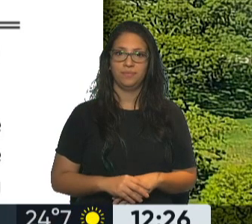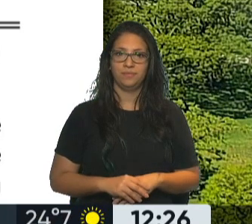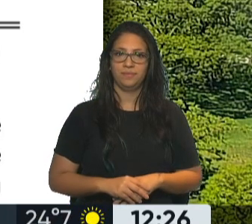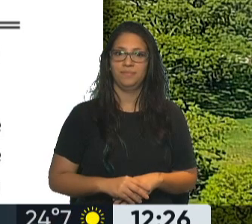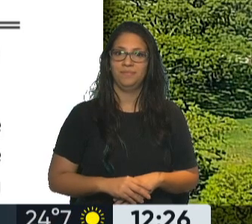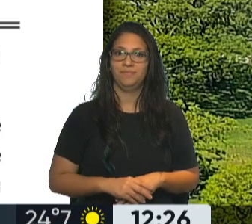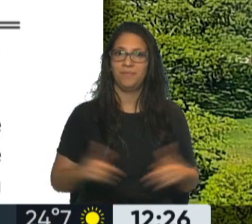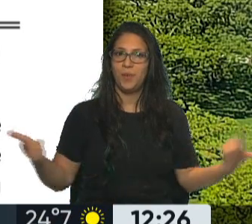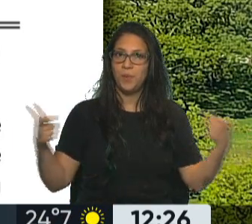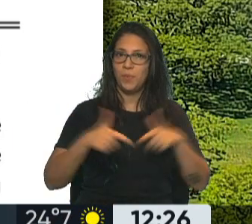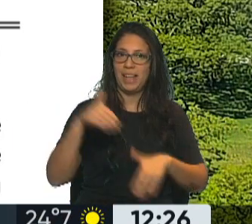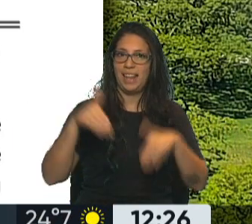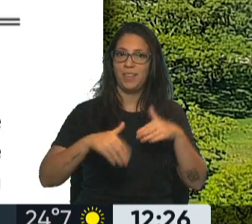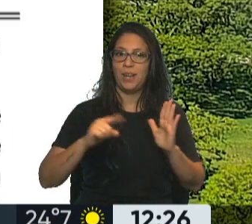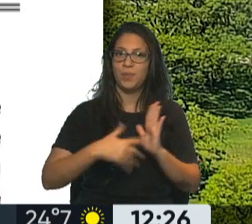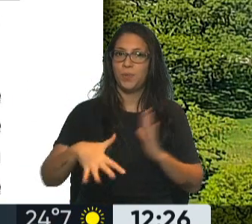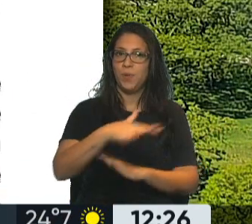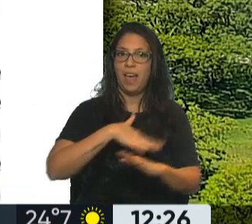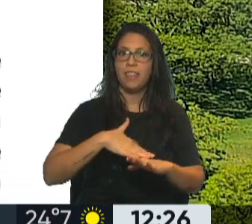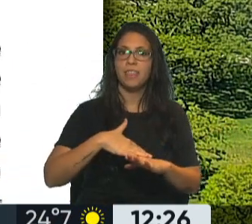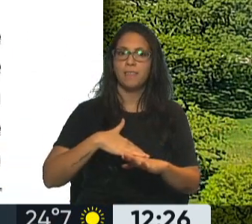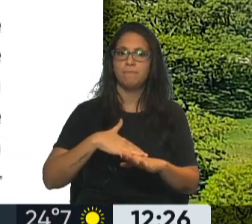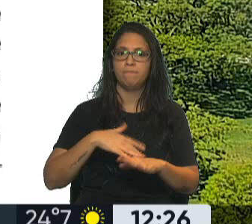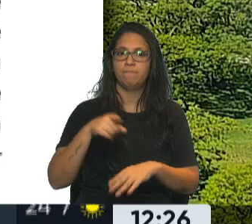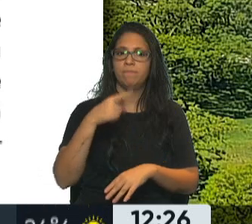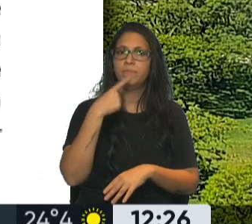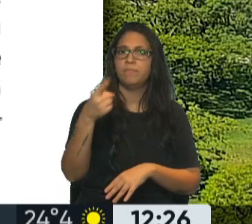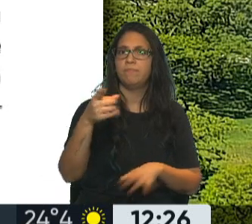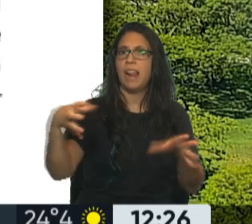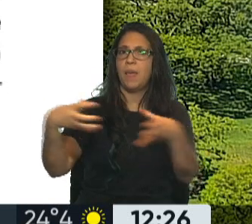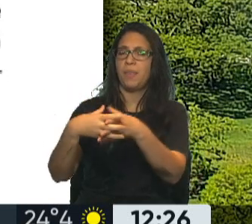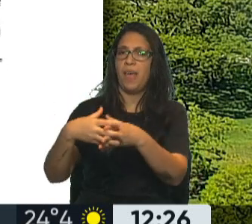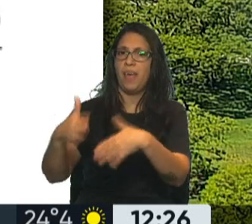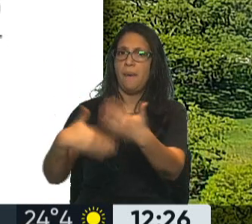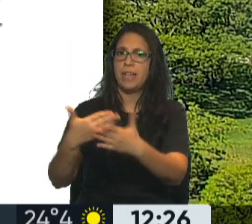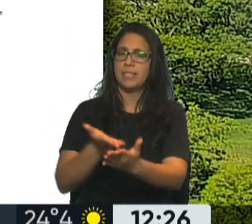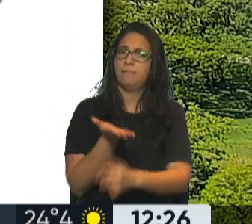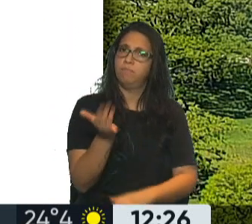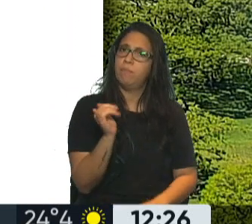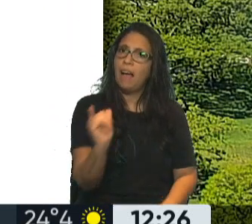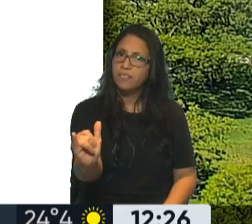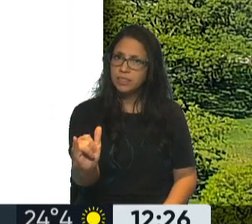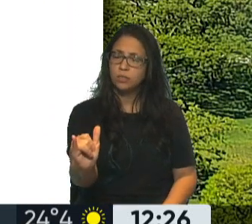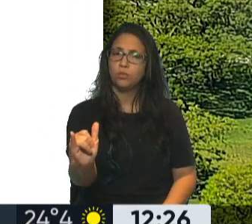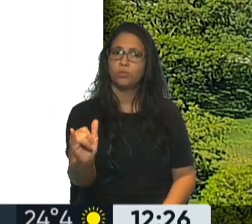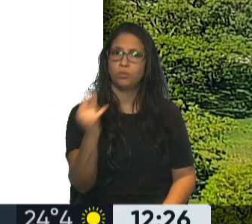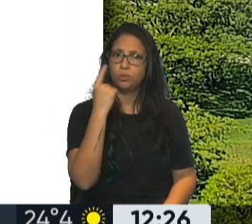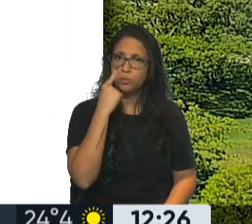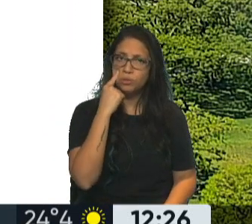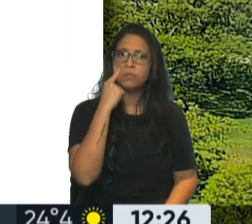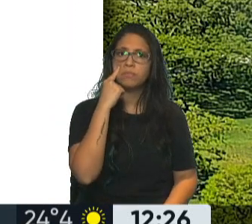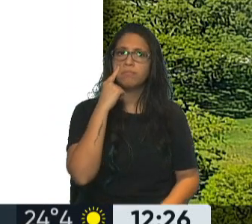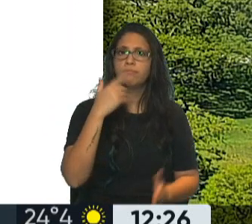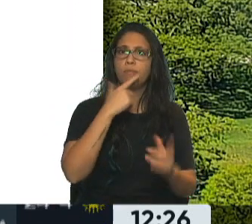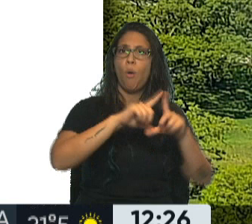La Junta Electoral de la Ciudad de Buenos Aires está intimando a La Libertad Avanza y advirtiéndole a propósito de la falta de